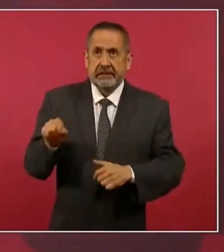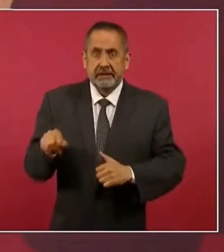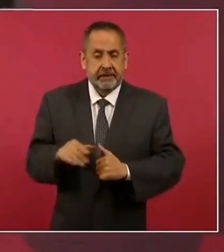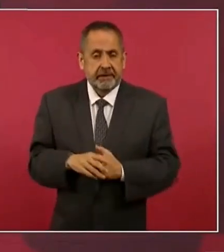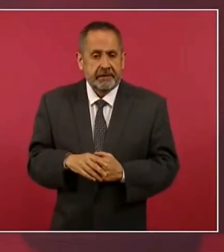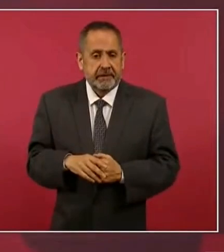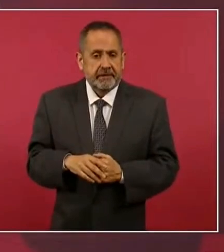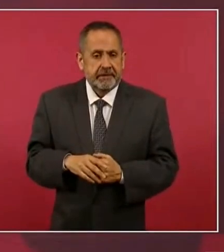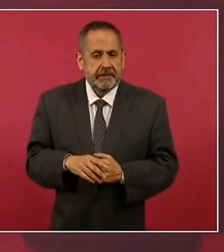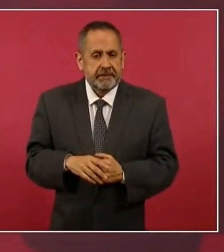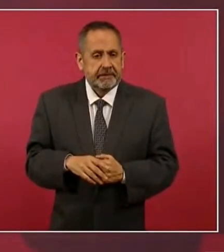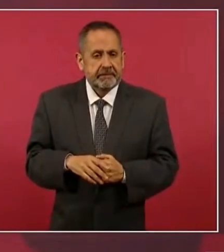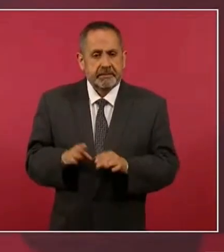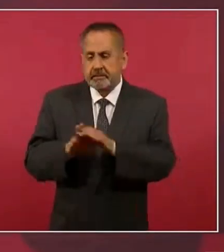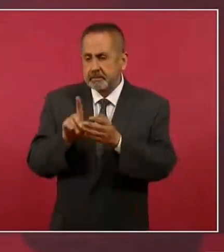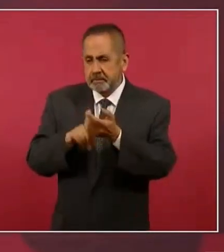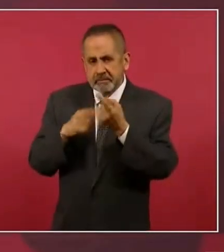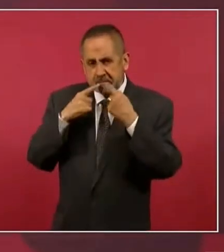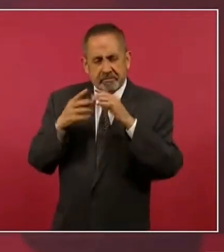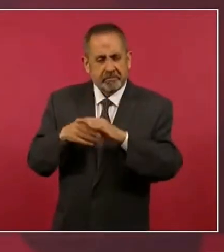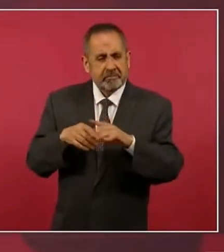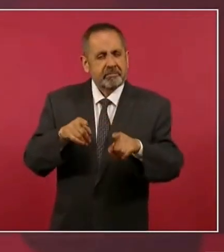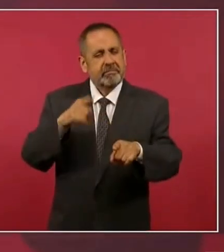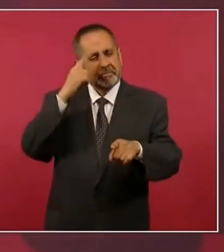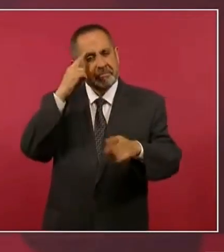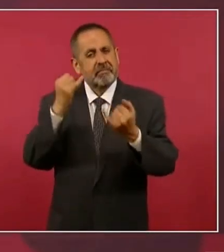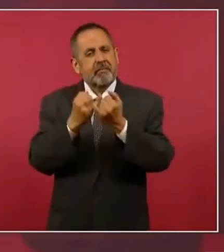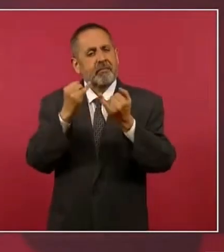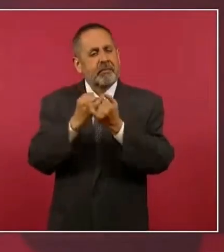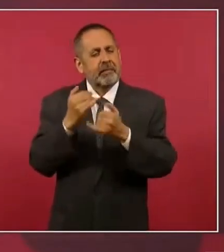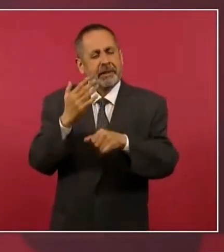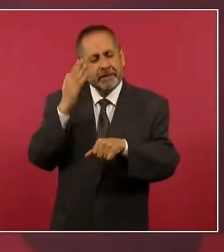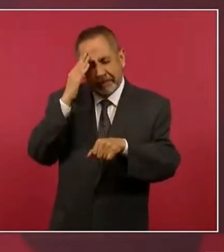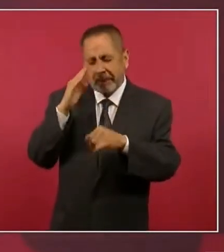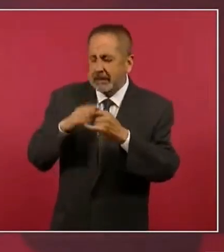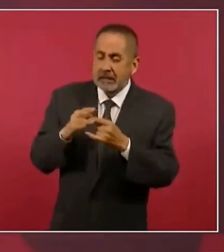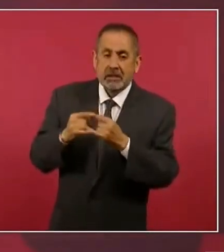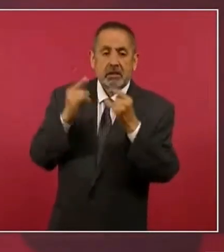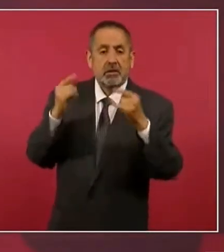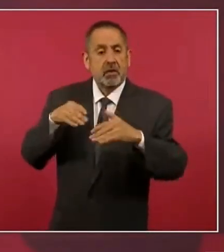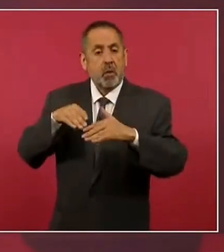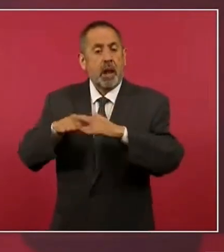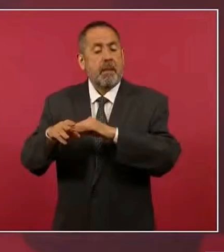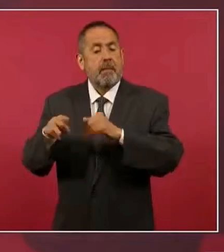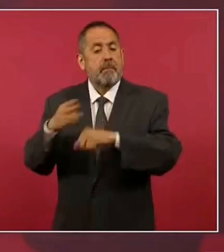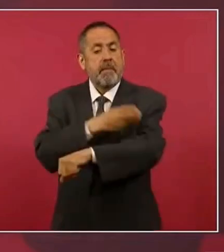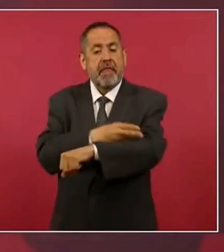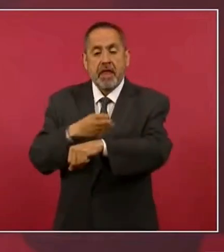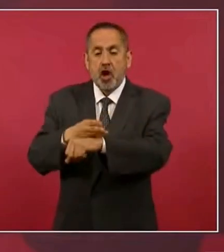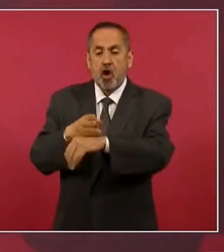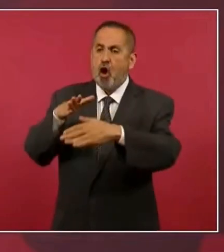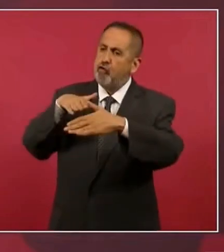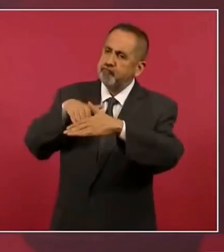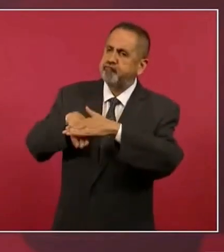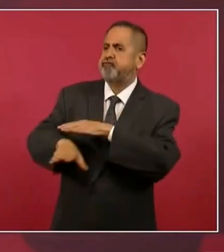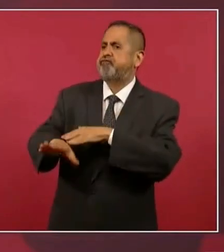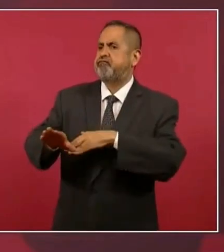así como en el otro momento estelar, cuando entra Madero,